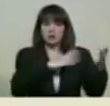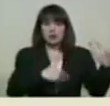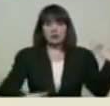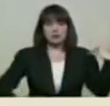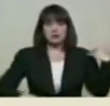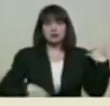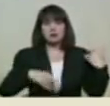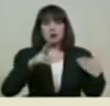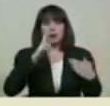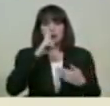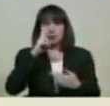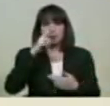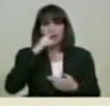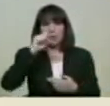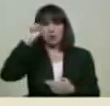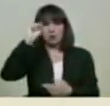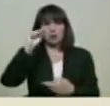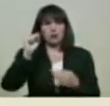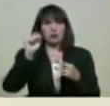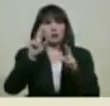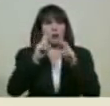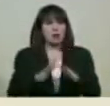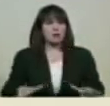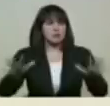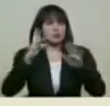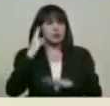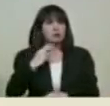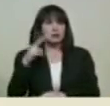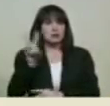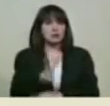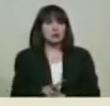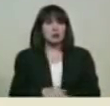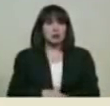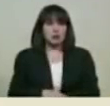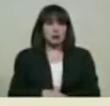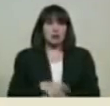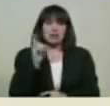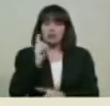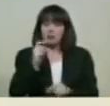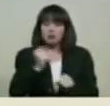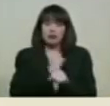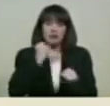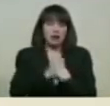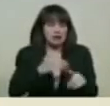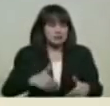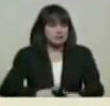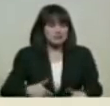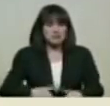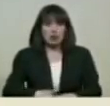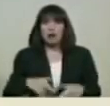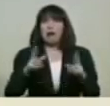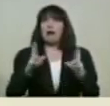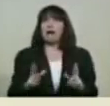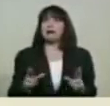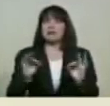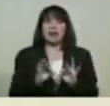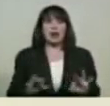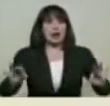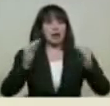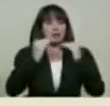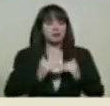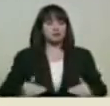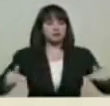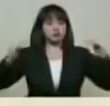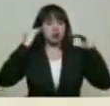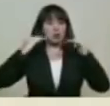presidente de la República. Esa nueva espiritualidad, a trabajar sin descanso por nuestra patria, a subir la moral de